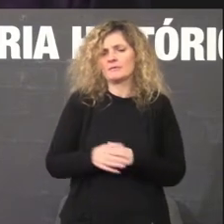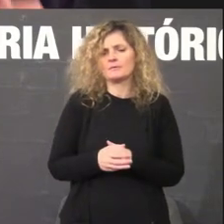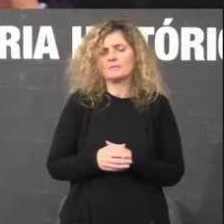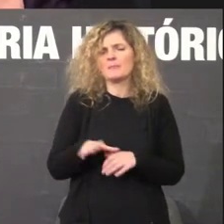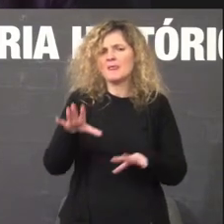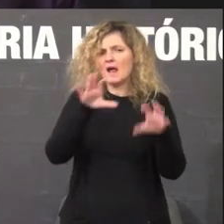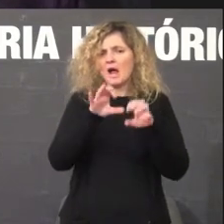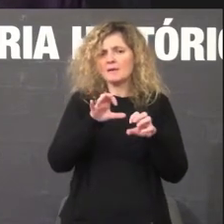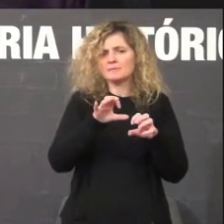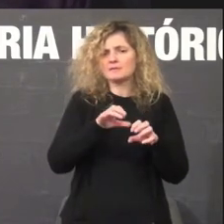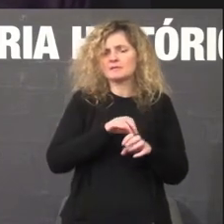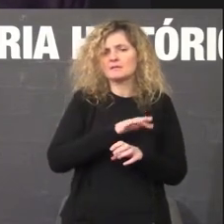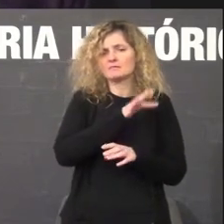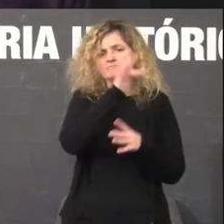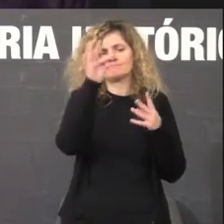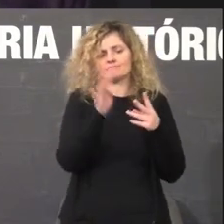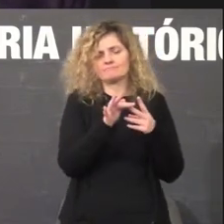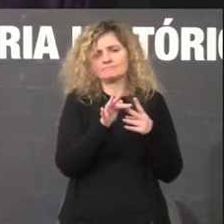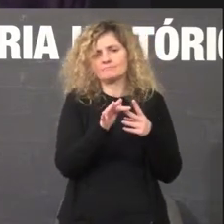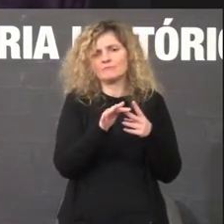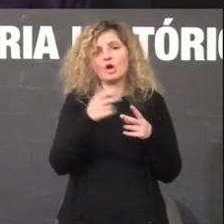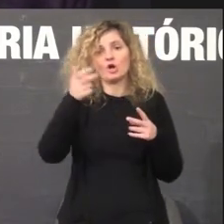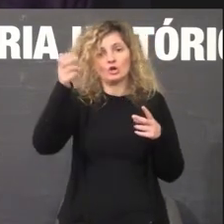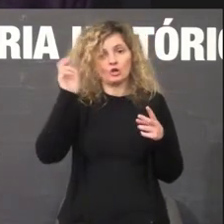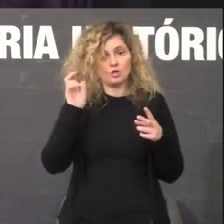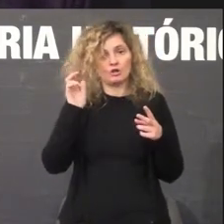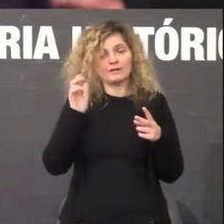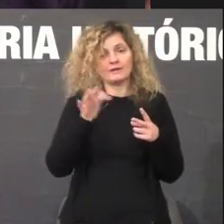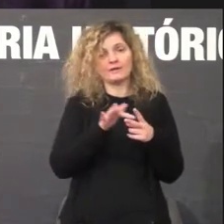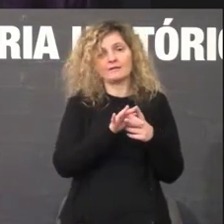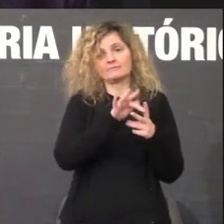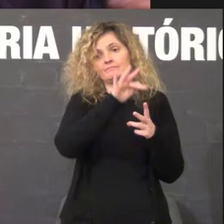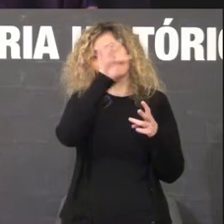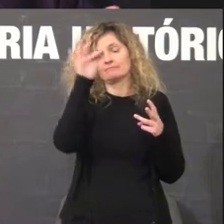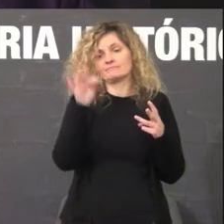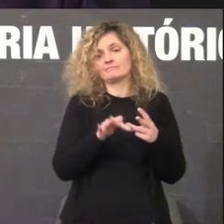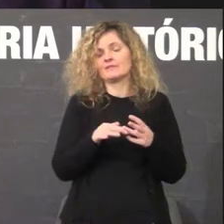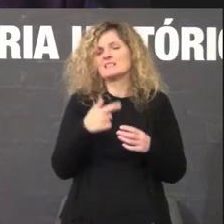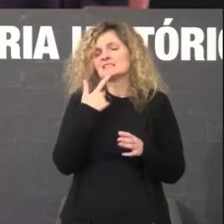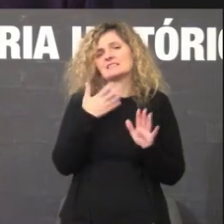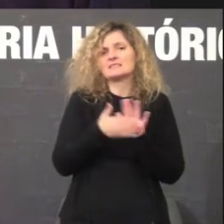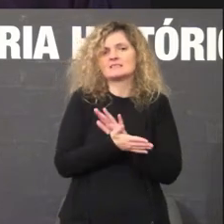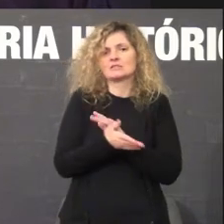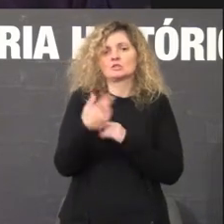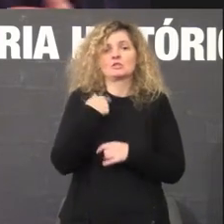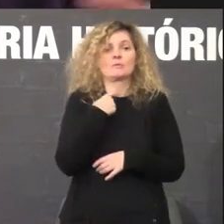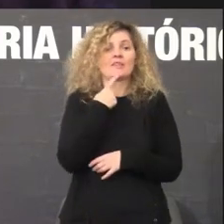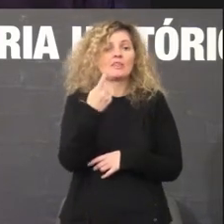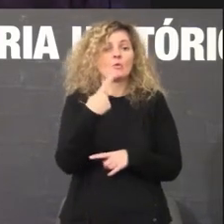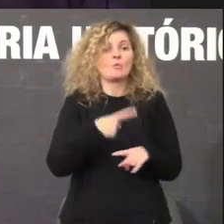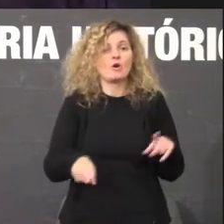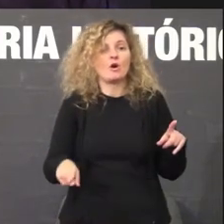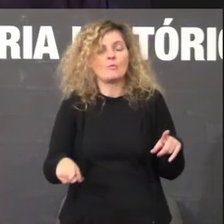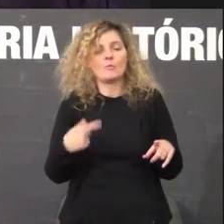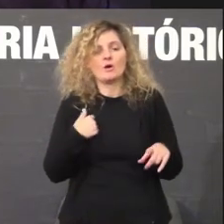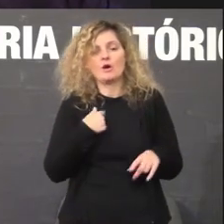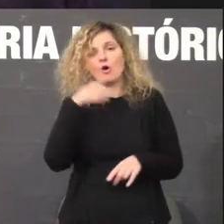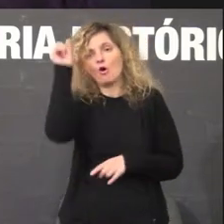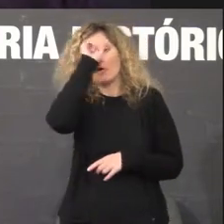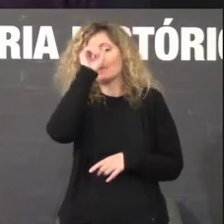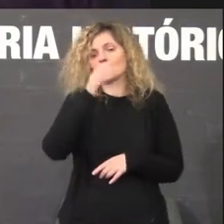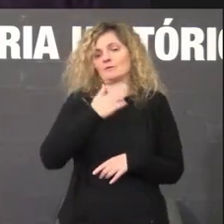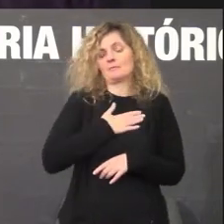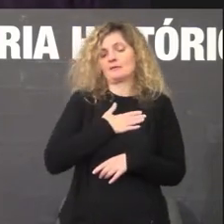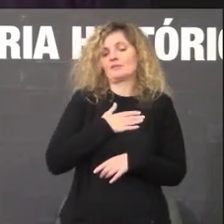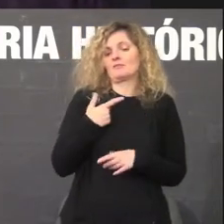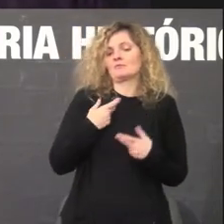error, luego se ha metido con Corina y, bueno, quiero decir que yo también te voy a decir una cosa, si yo diera mi opinión, que te la voy a